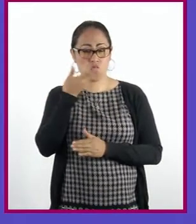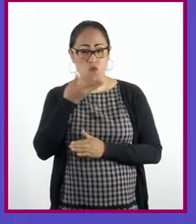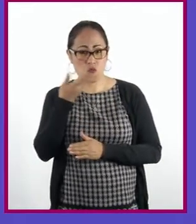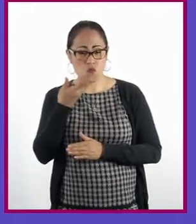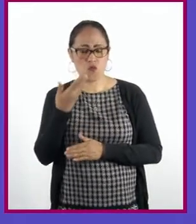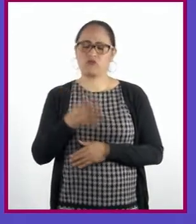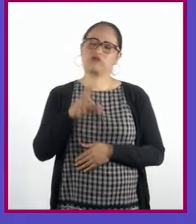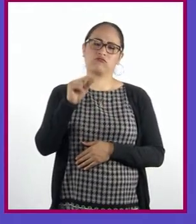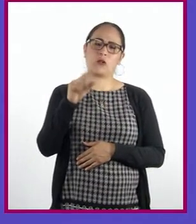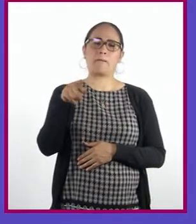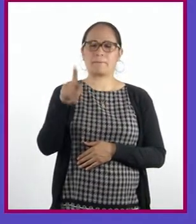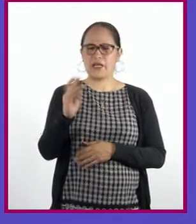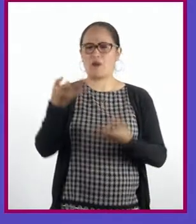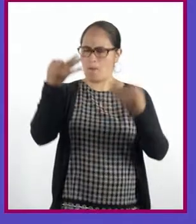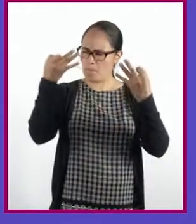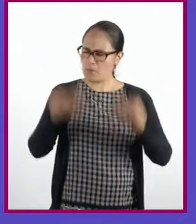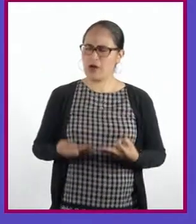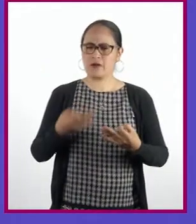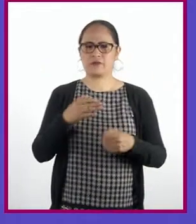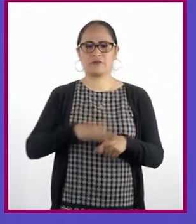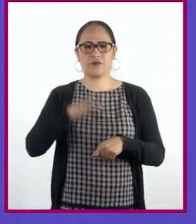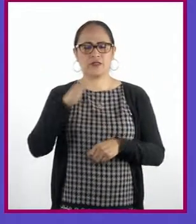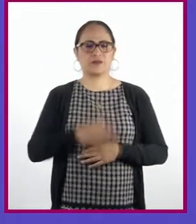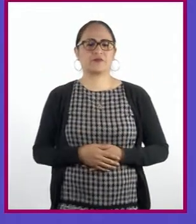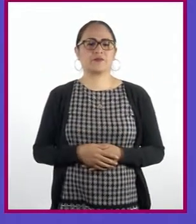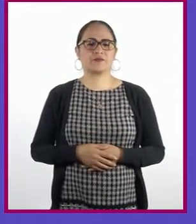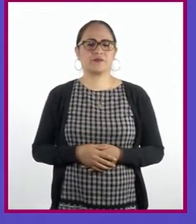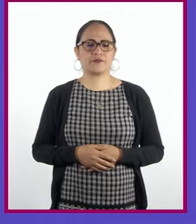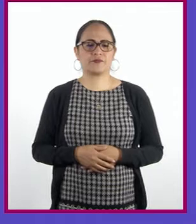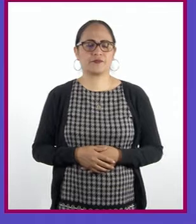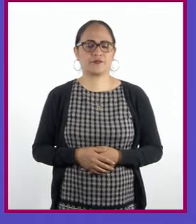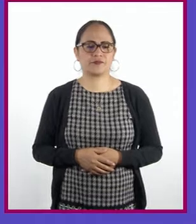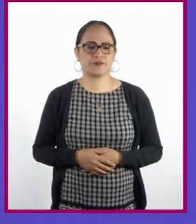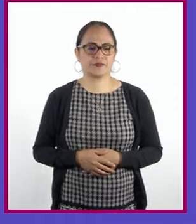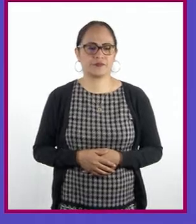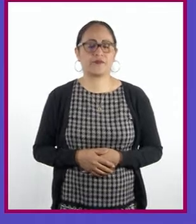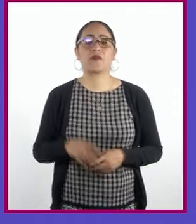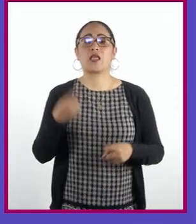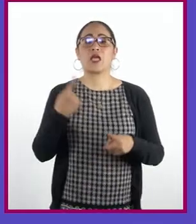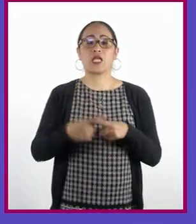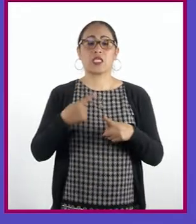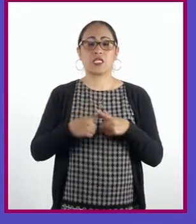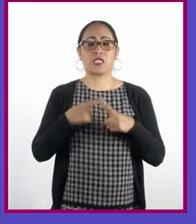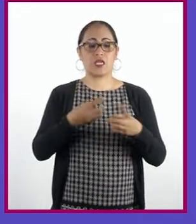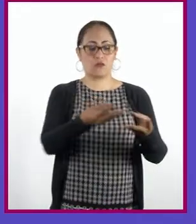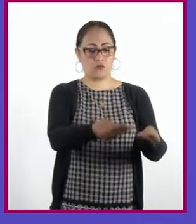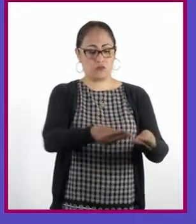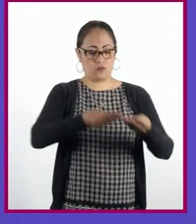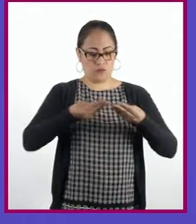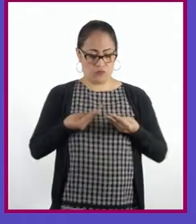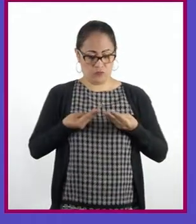mayor formalidad. Otro elemento que integra la carta es el nombre de quien la recibe. Esto es